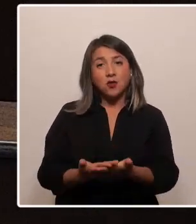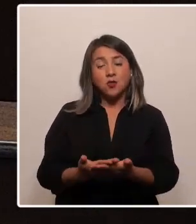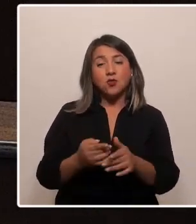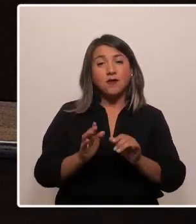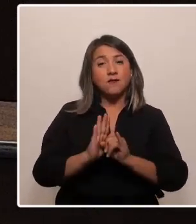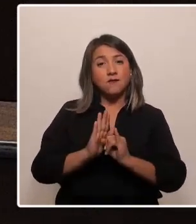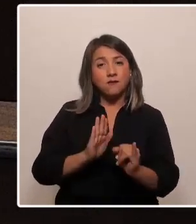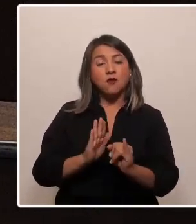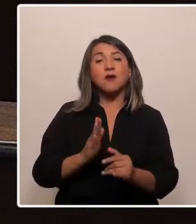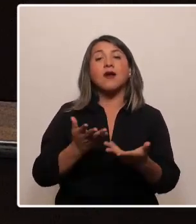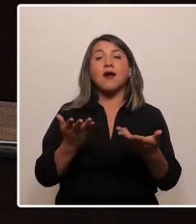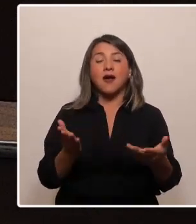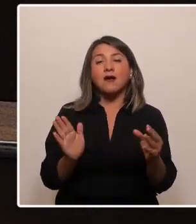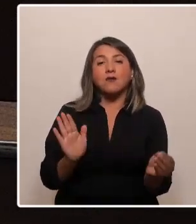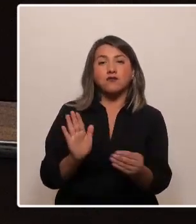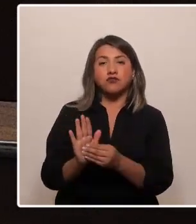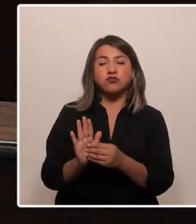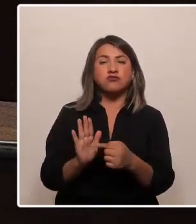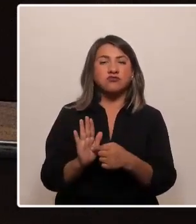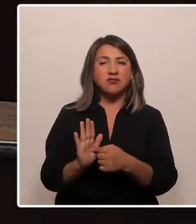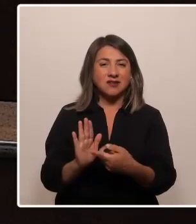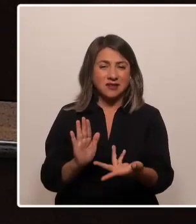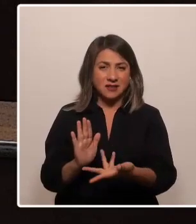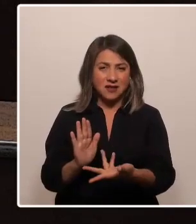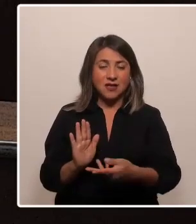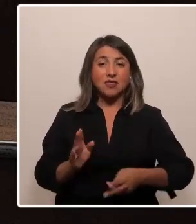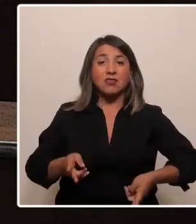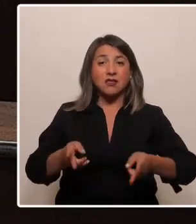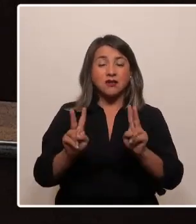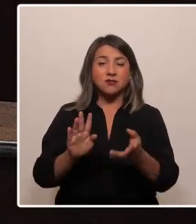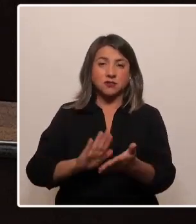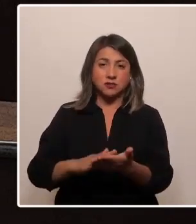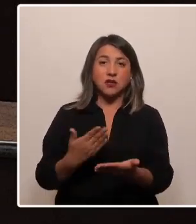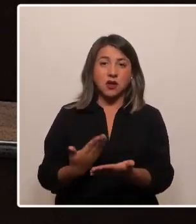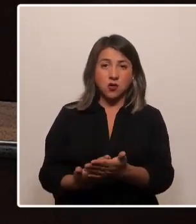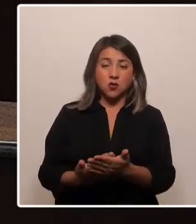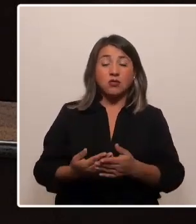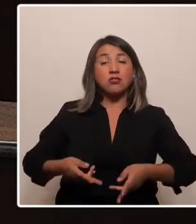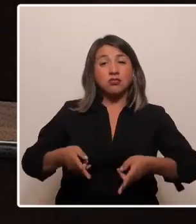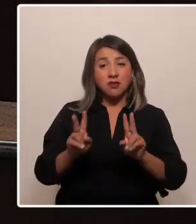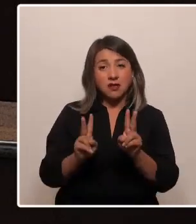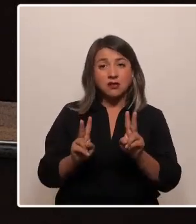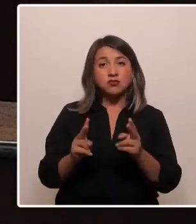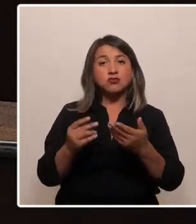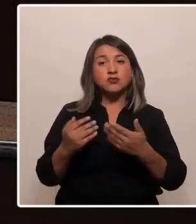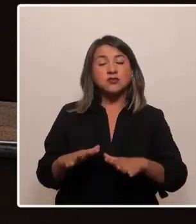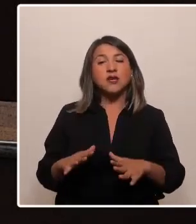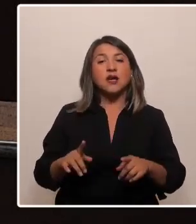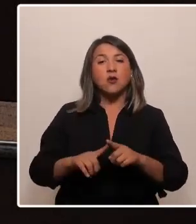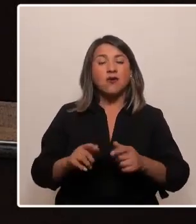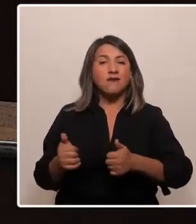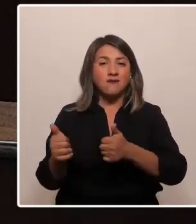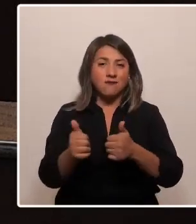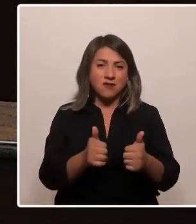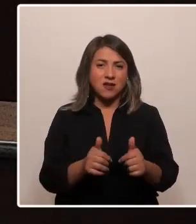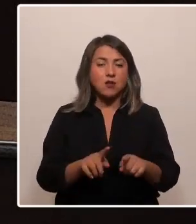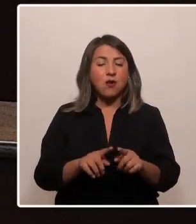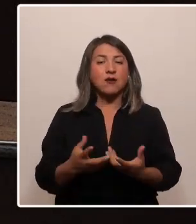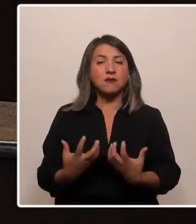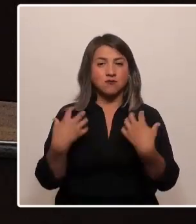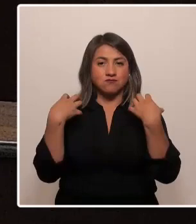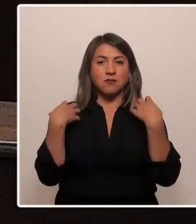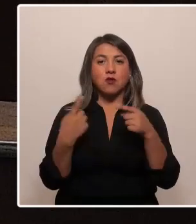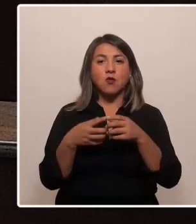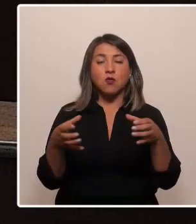informe también consagraremos el derecho a la salud, un derecho concebido como un bien común de responsabilidad